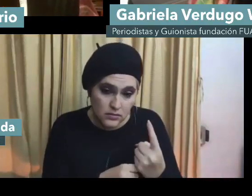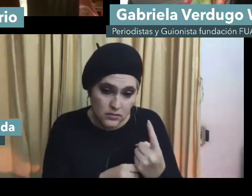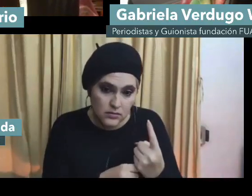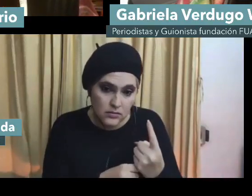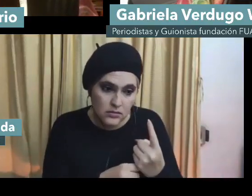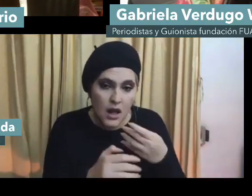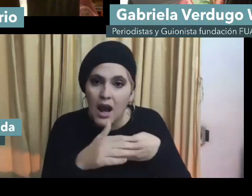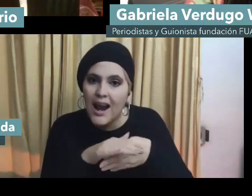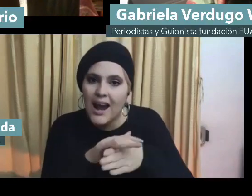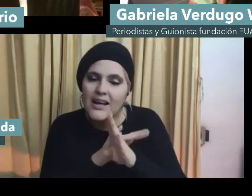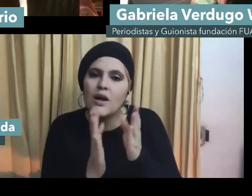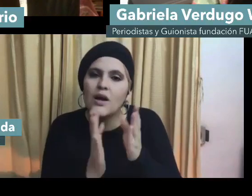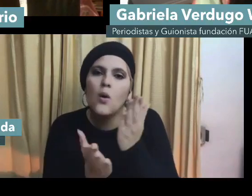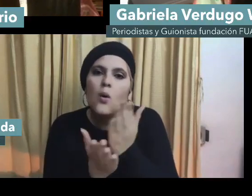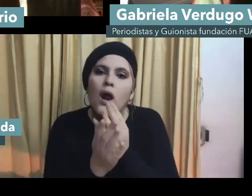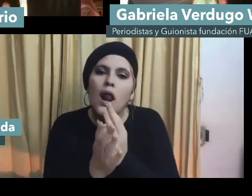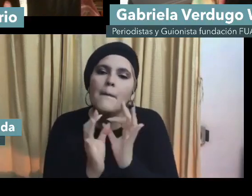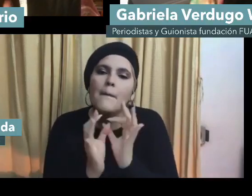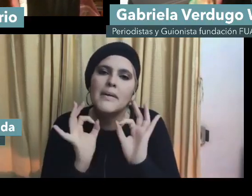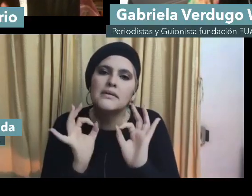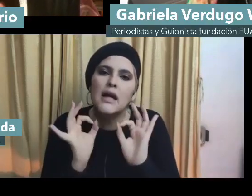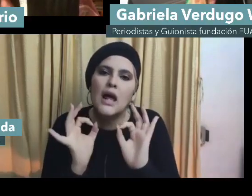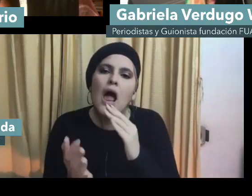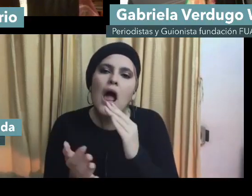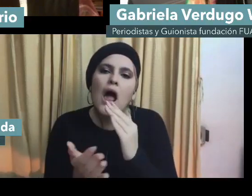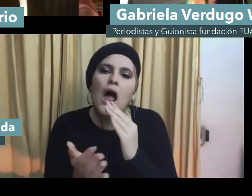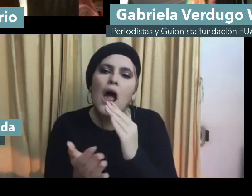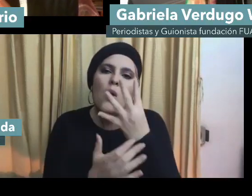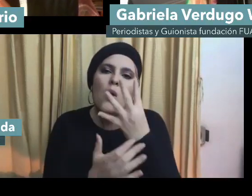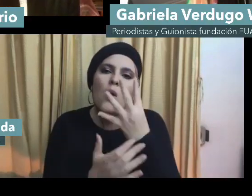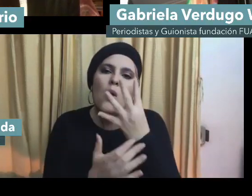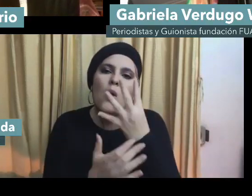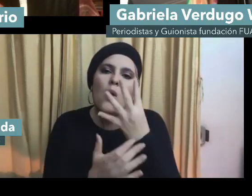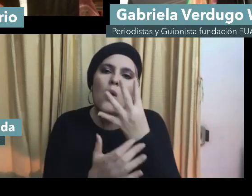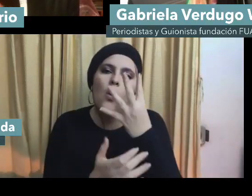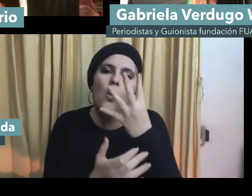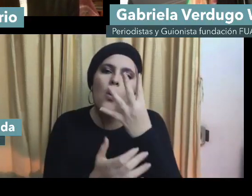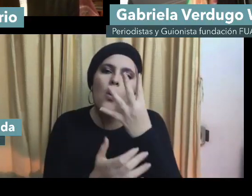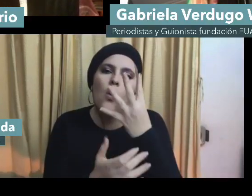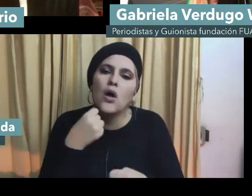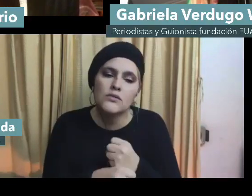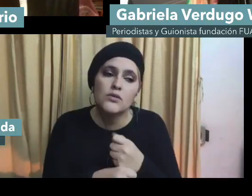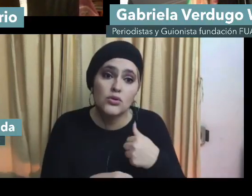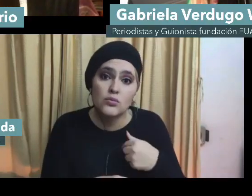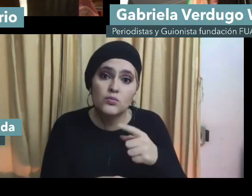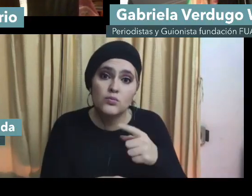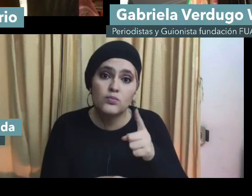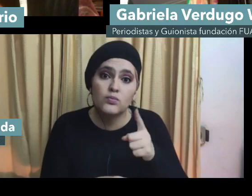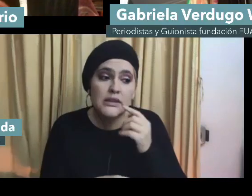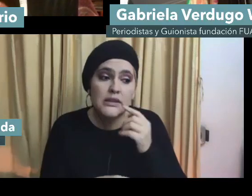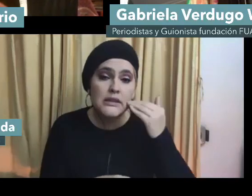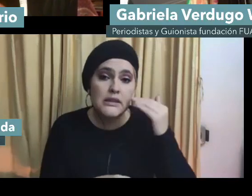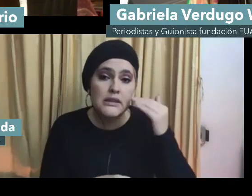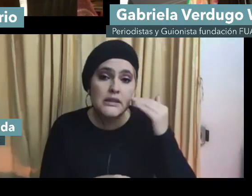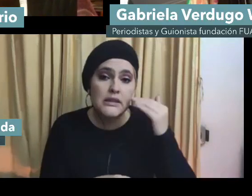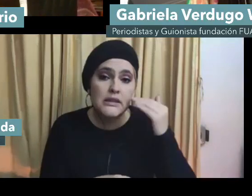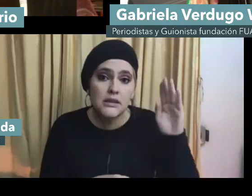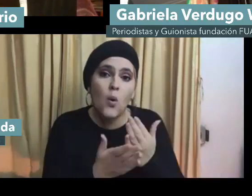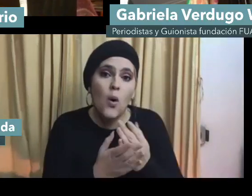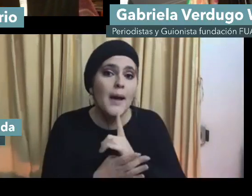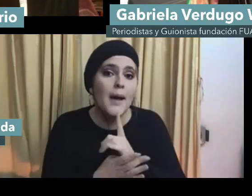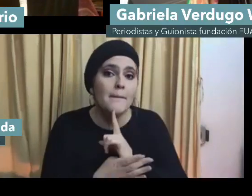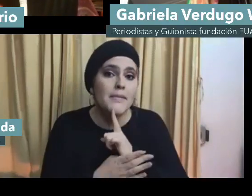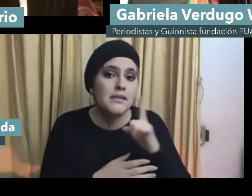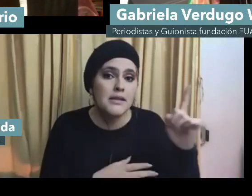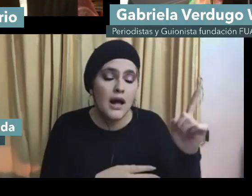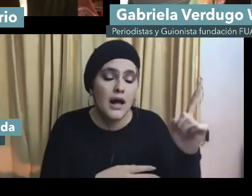los 4. Si yo tengo un niño, niña en una escuela especial eh, con